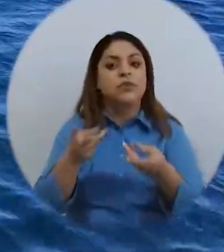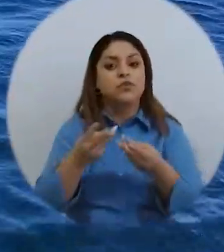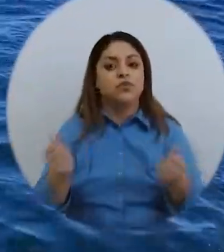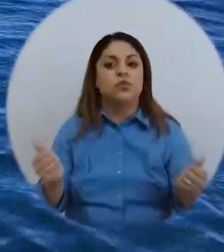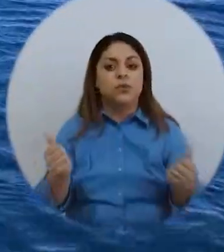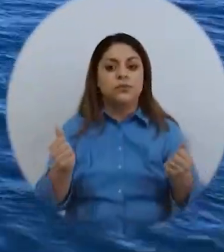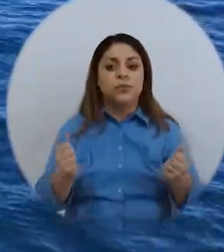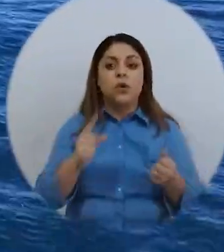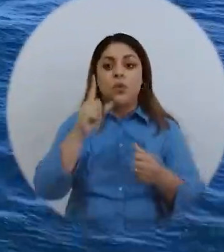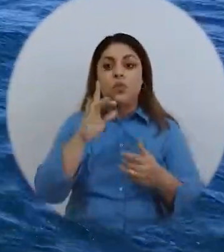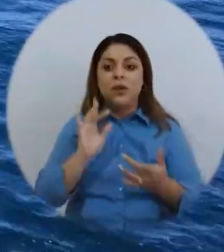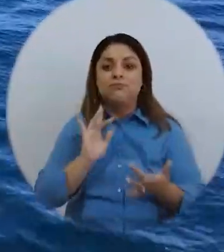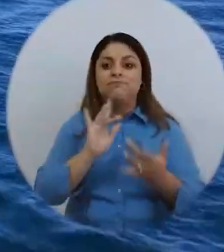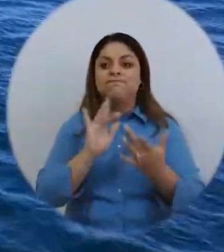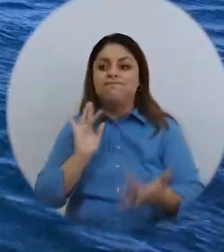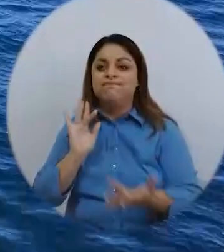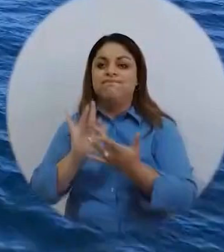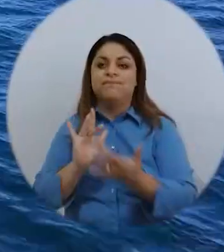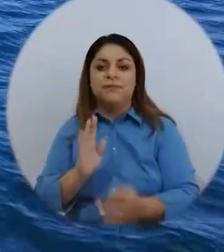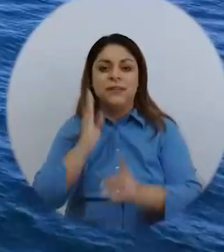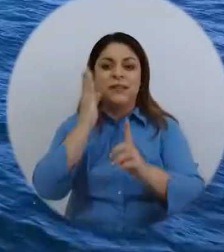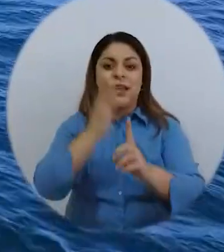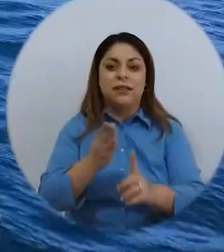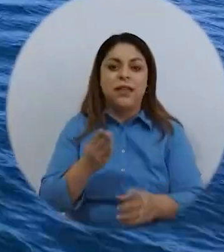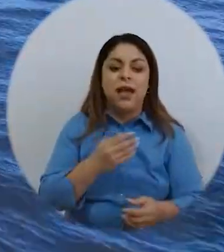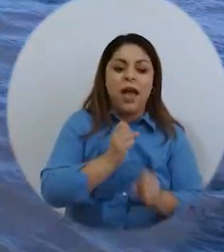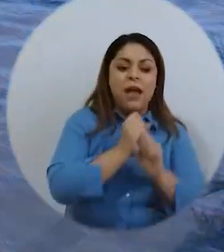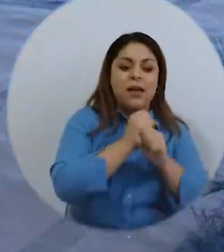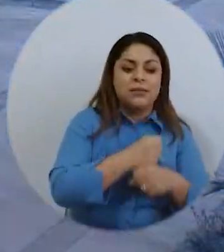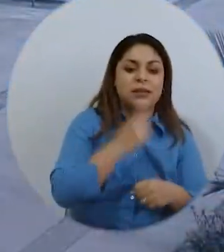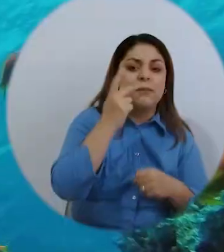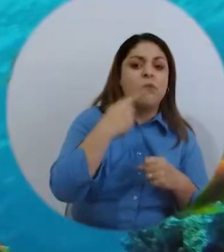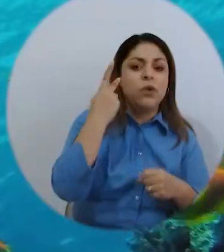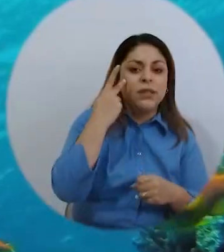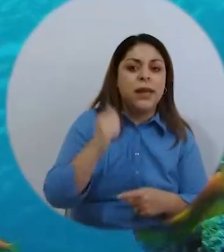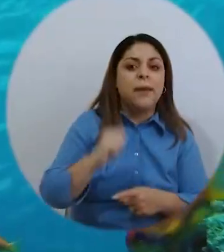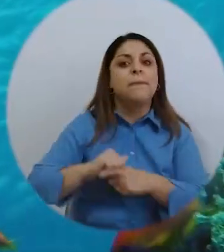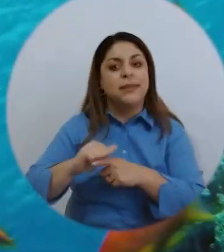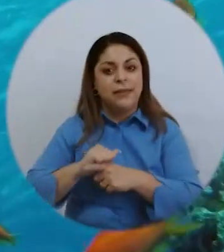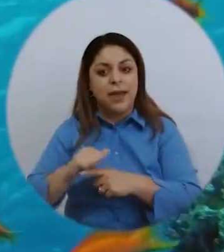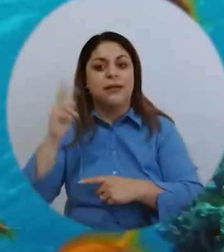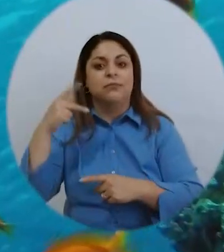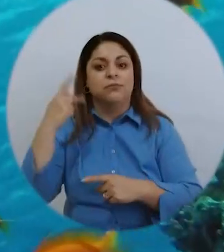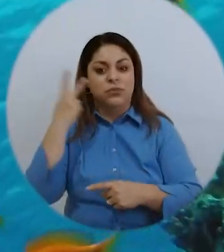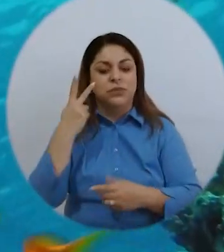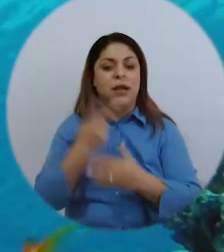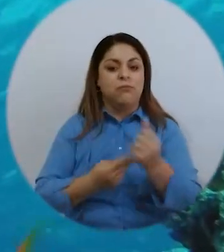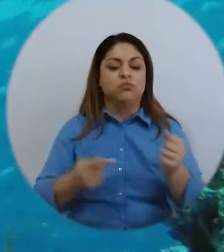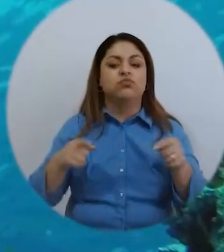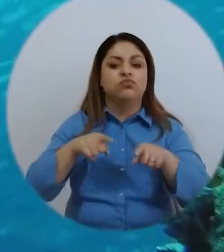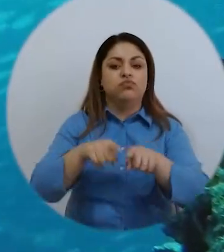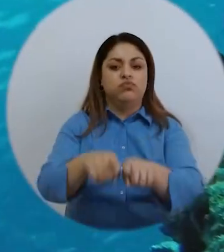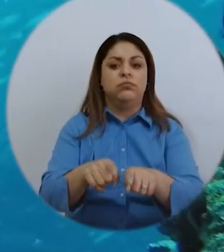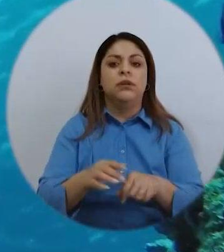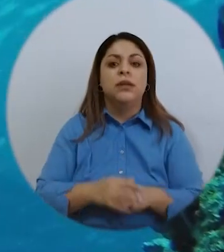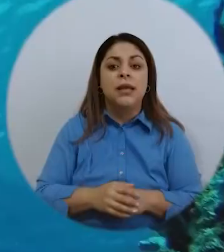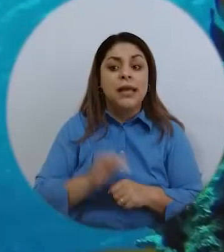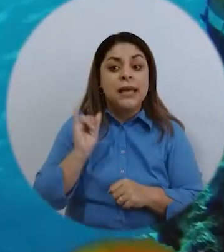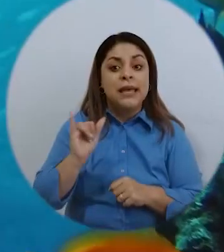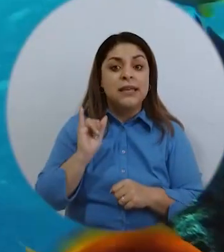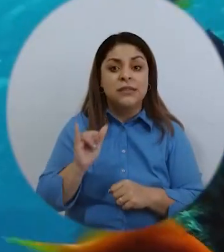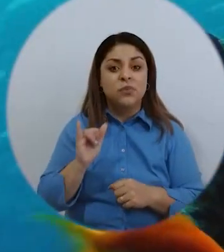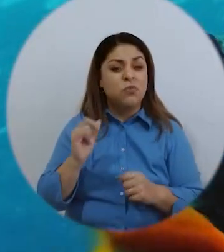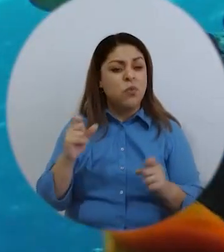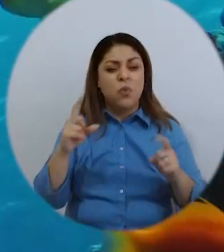también soluciones, una conexión más directa con el hacer la política y el ejecutar la política. Como es un